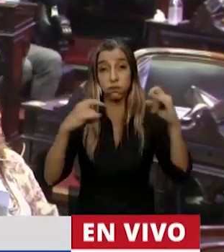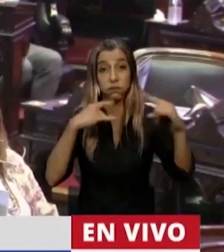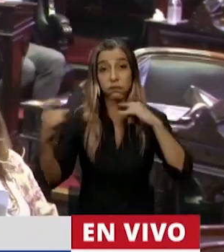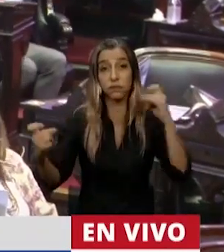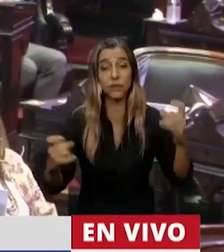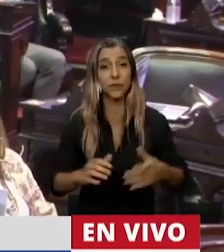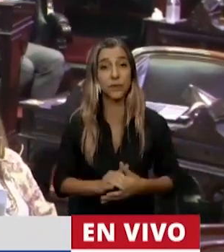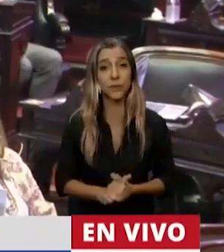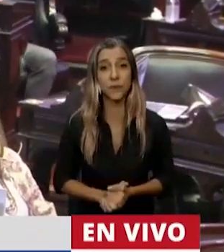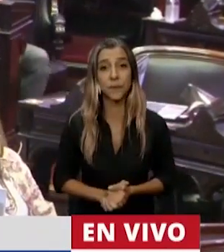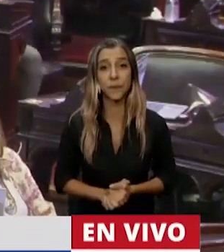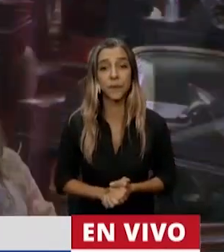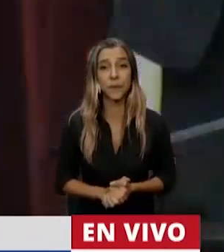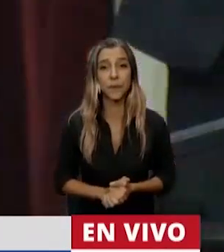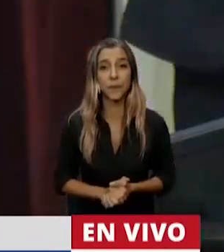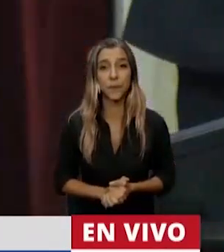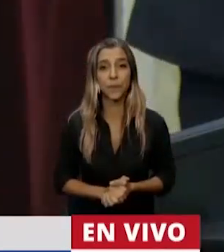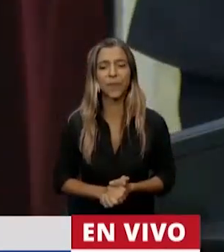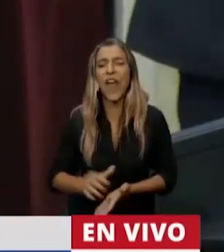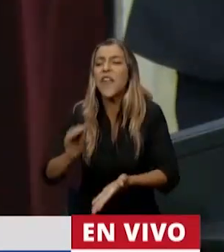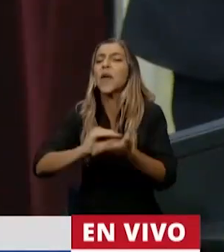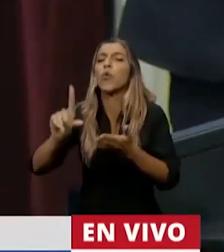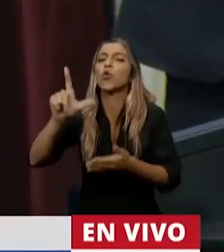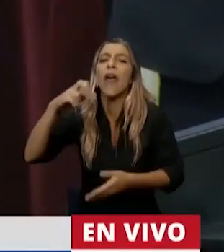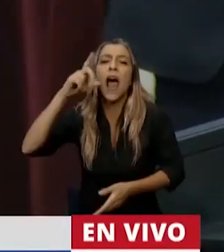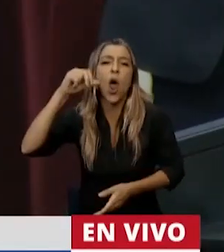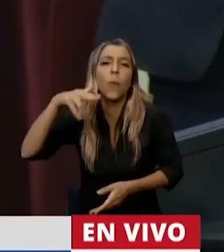Diputado. Diputada Losperato.